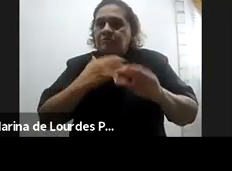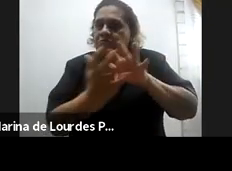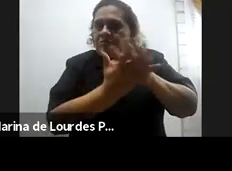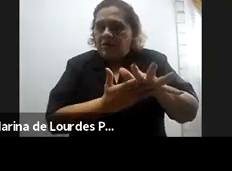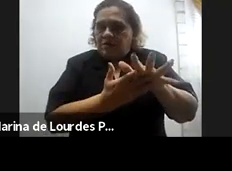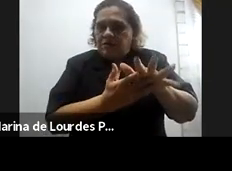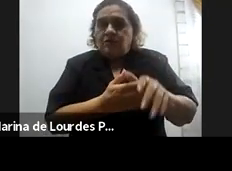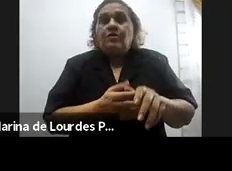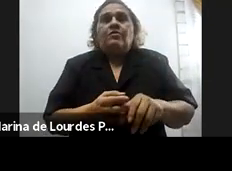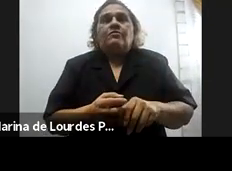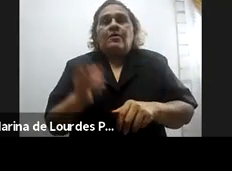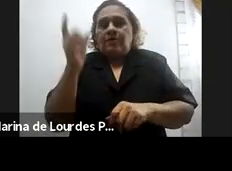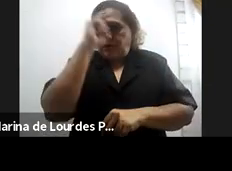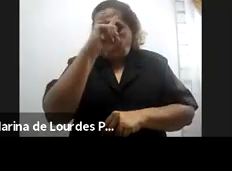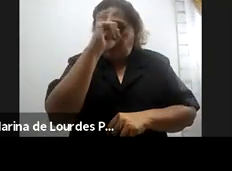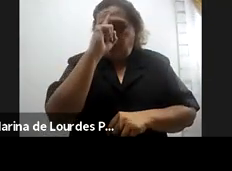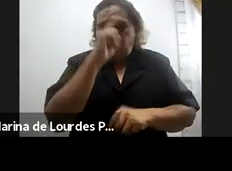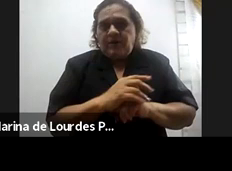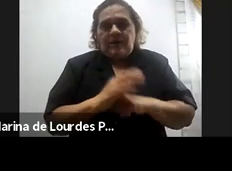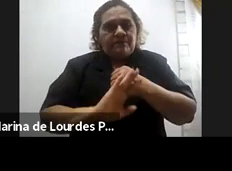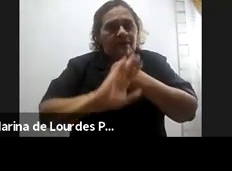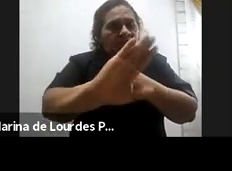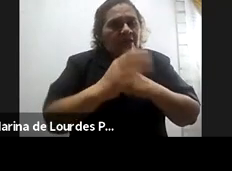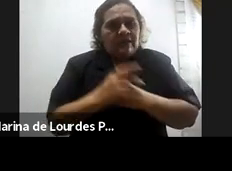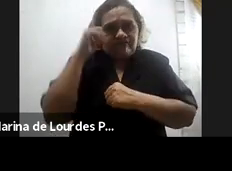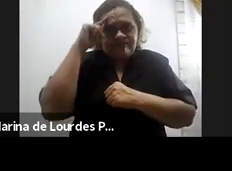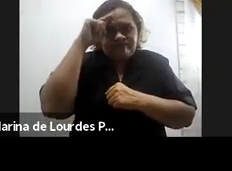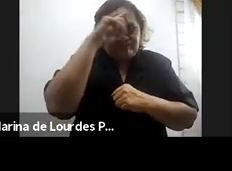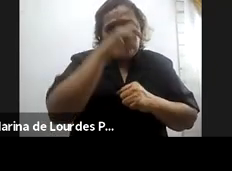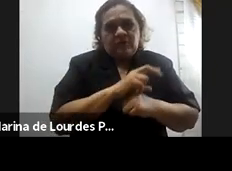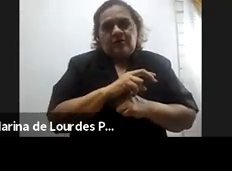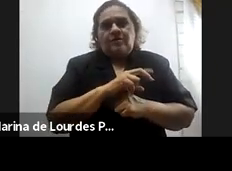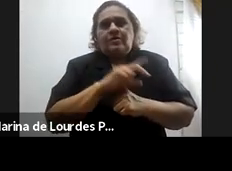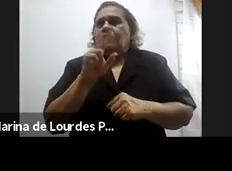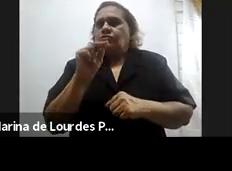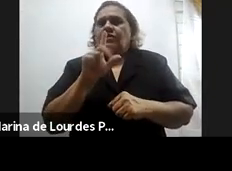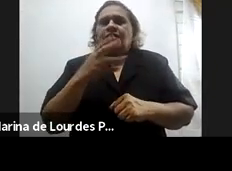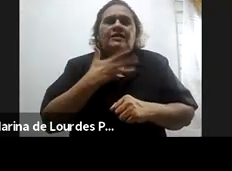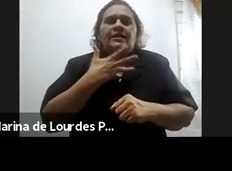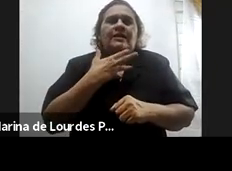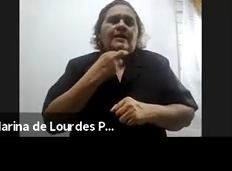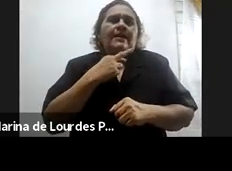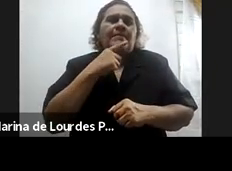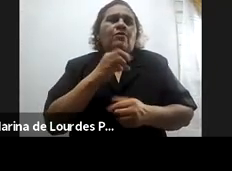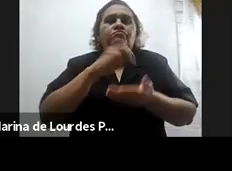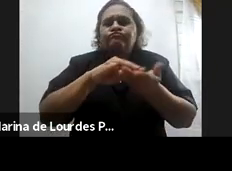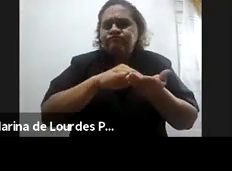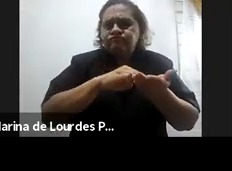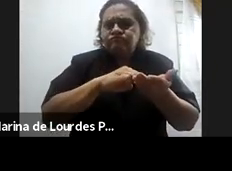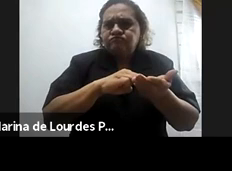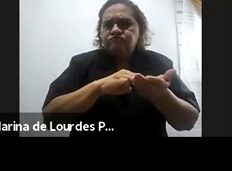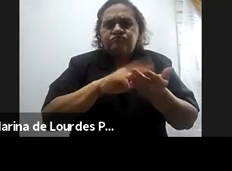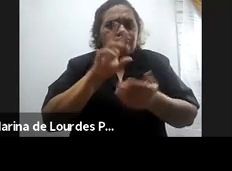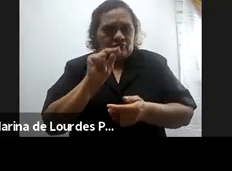principal recomendación para evitar complicaciones por diabetes, créanme, no es tener el mejor medicamento o la mejor insulina,